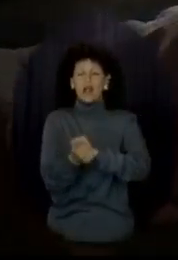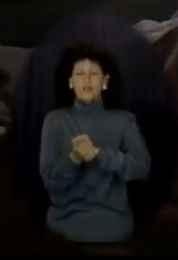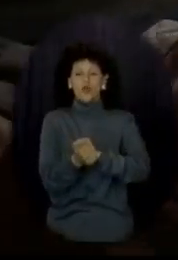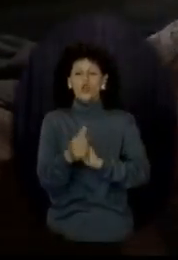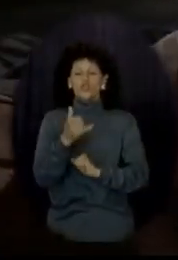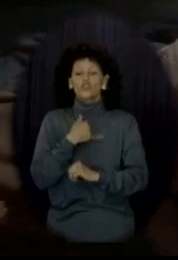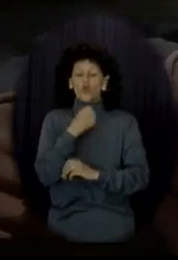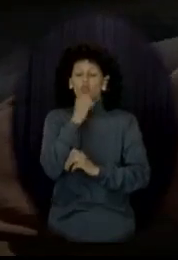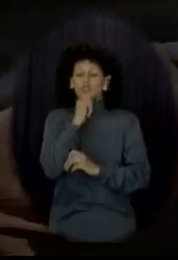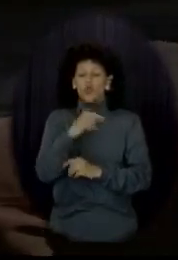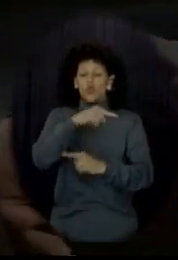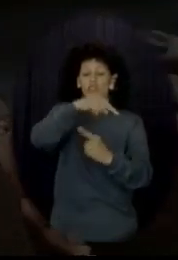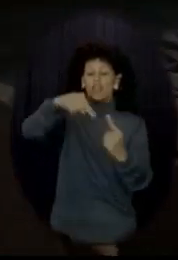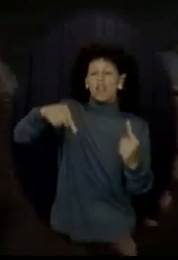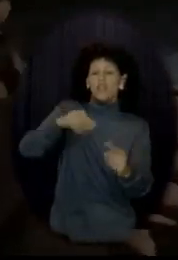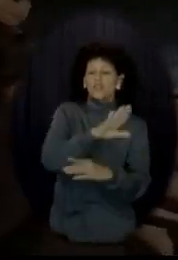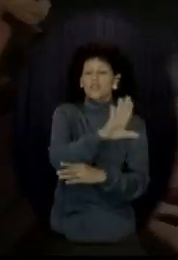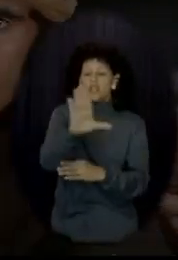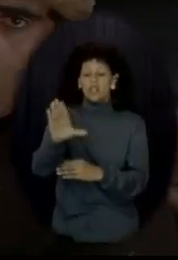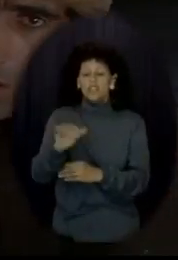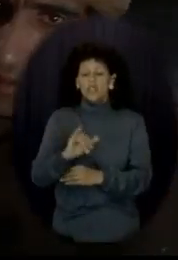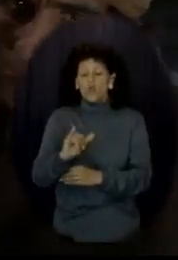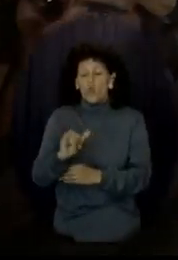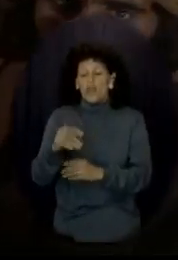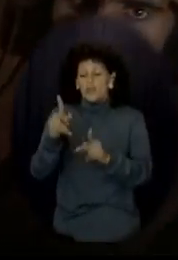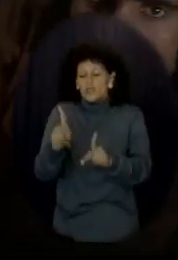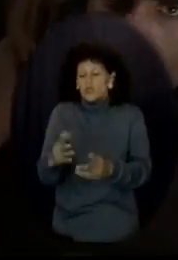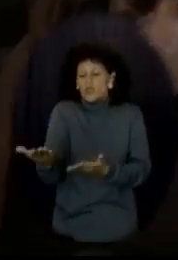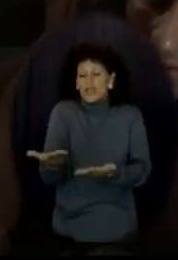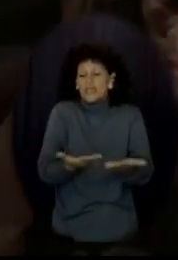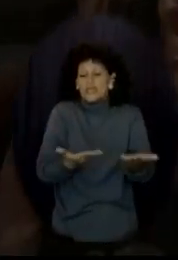Sin embargo, yo estoy entre ustedes como el que sirve.